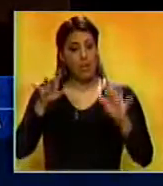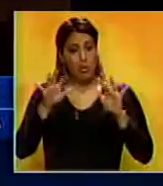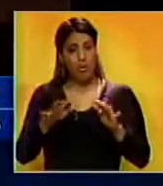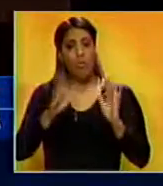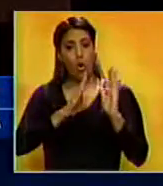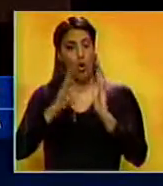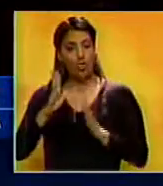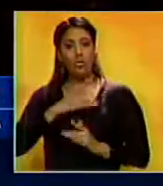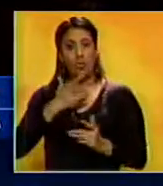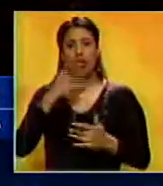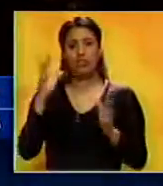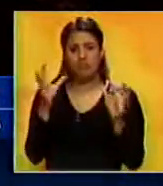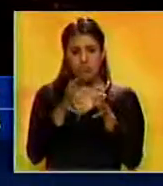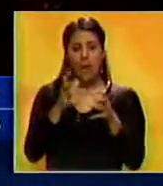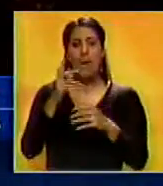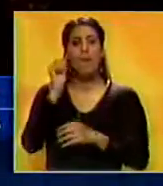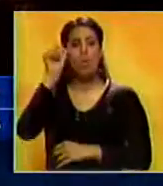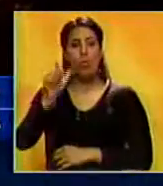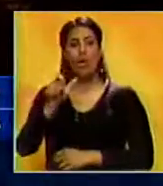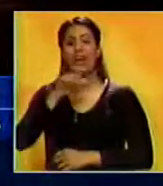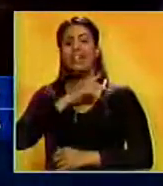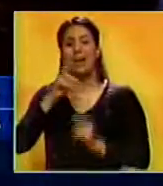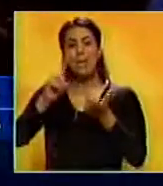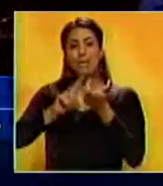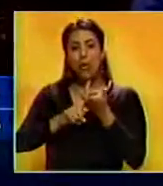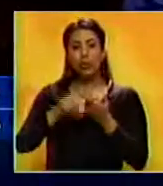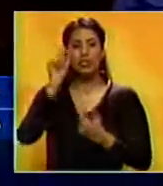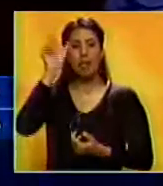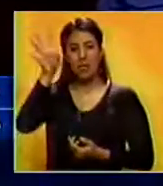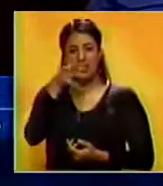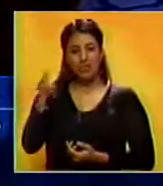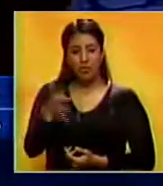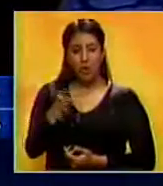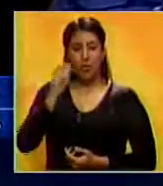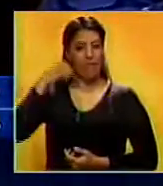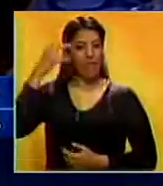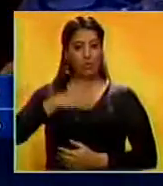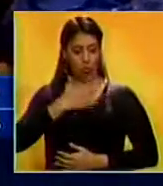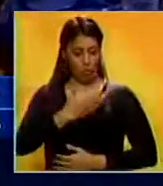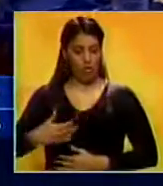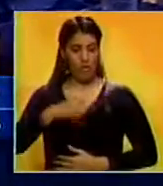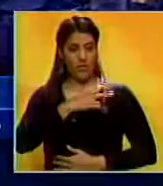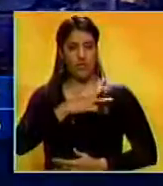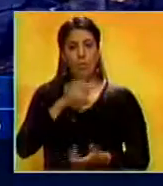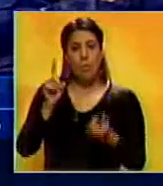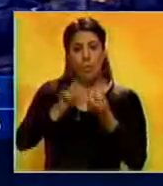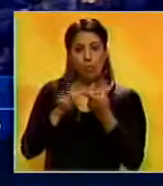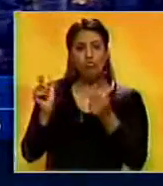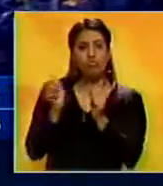es organizado por la colección Patricia Phelps de Cisneros y fue creado para alentar el estudio